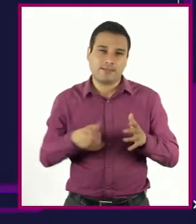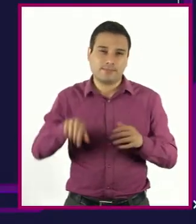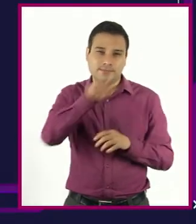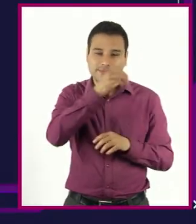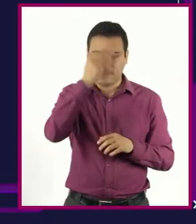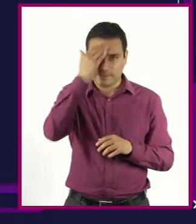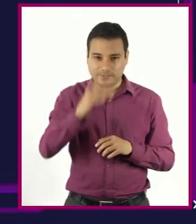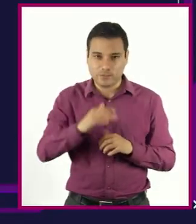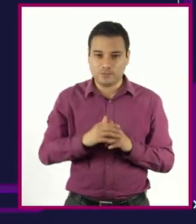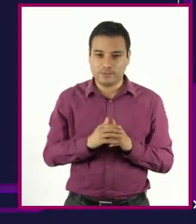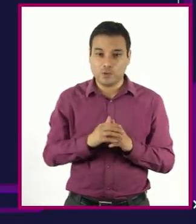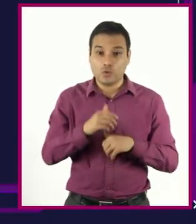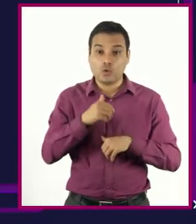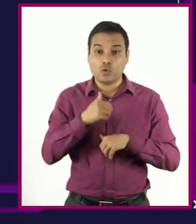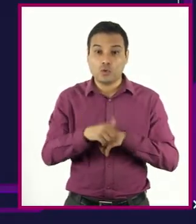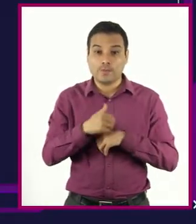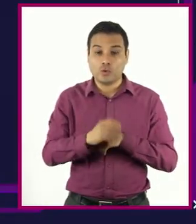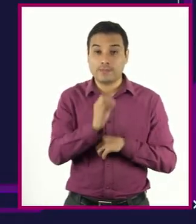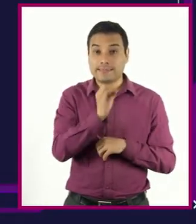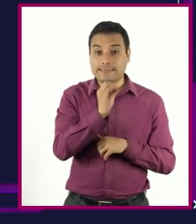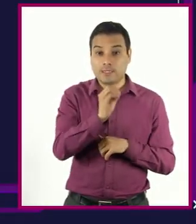número